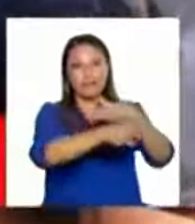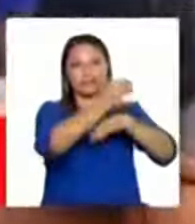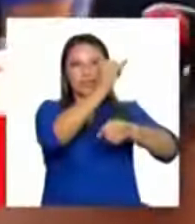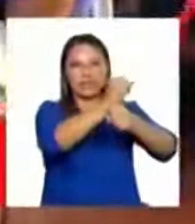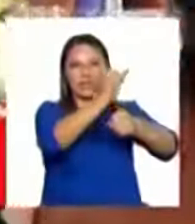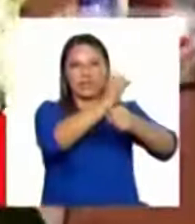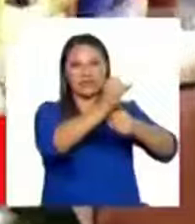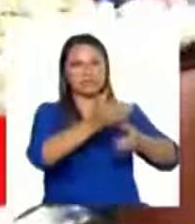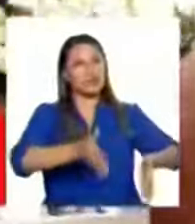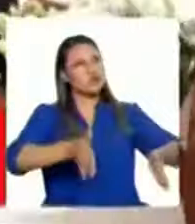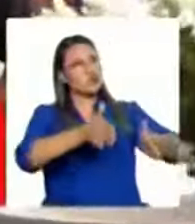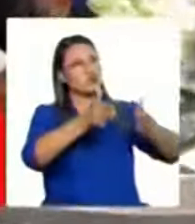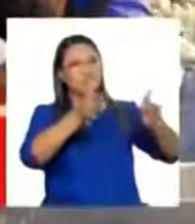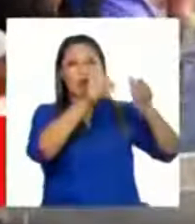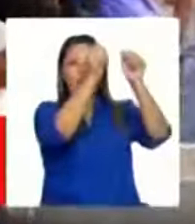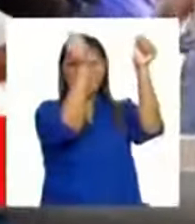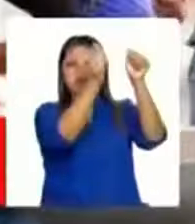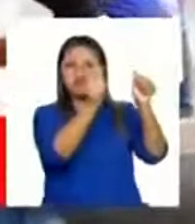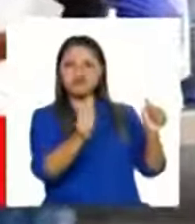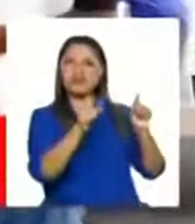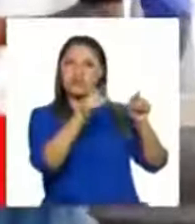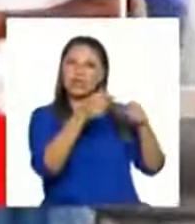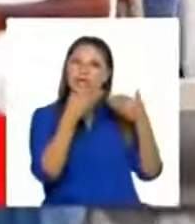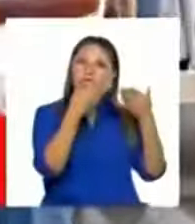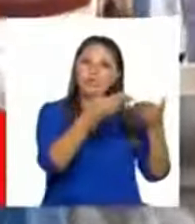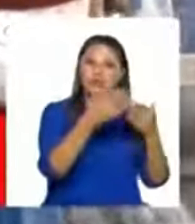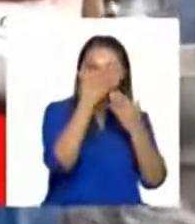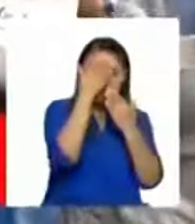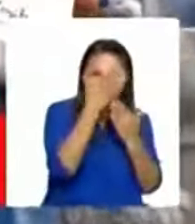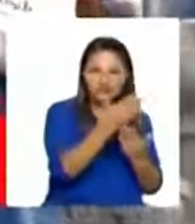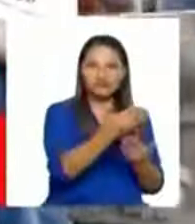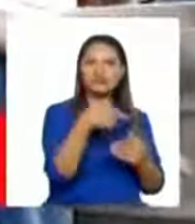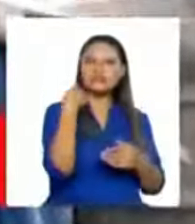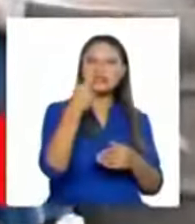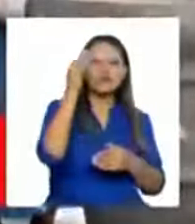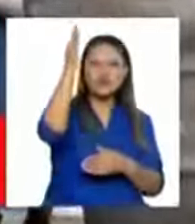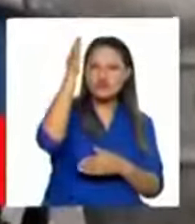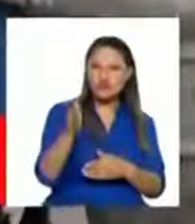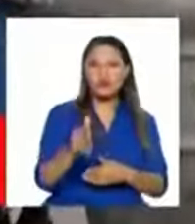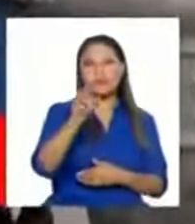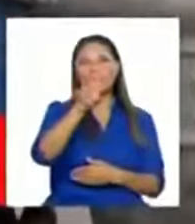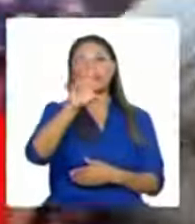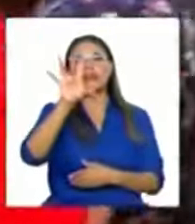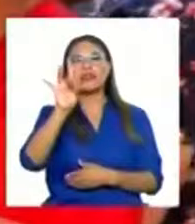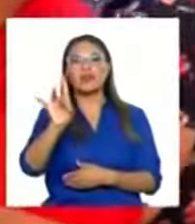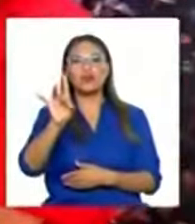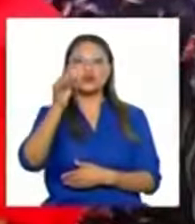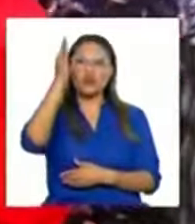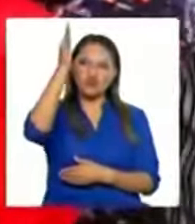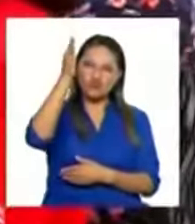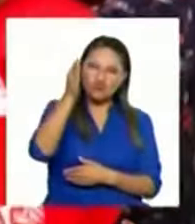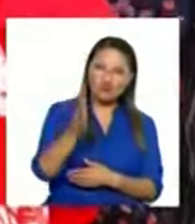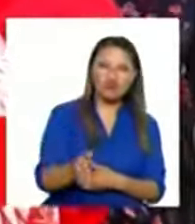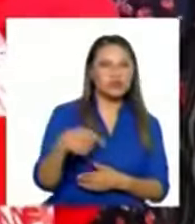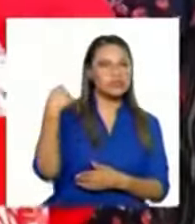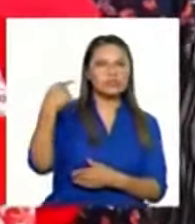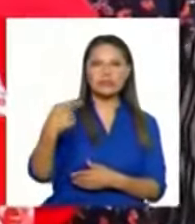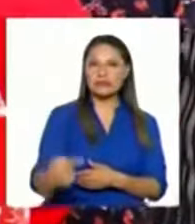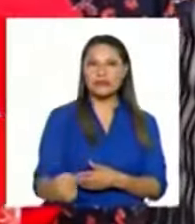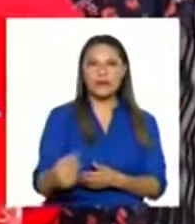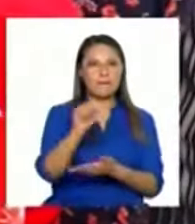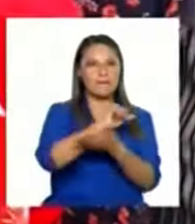a San Judas Tadeo, a quien expresan su devoción todos los 28 de cada mes. ¿Desde qué horas está por acá en la